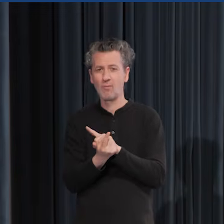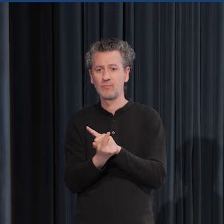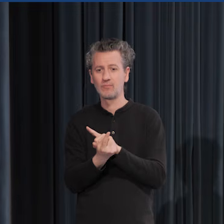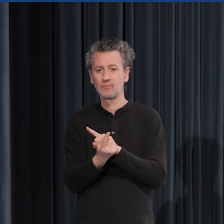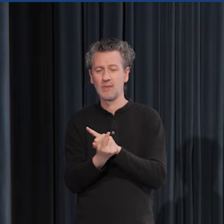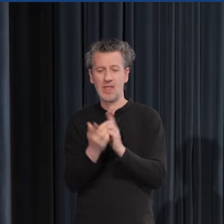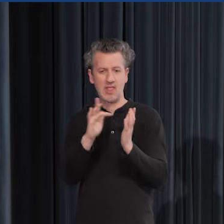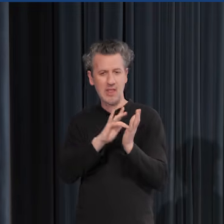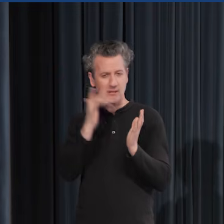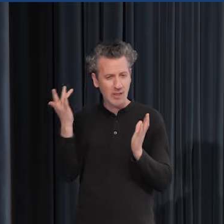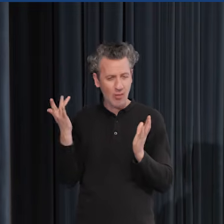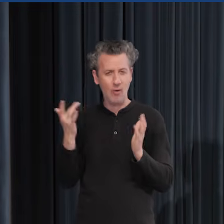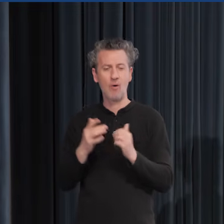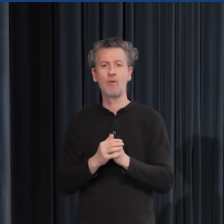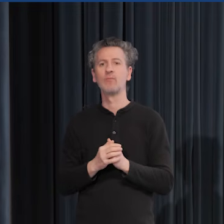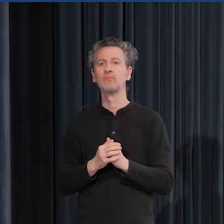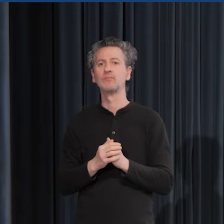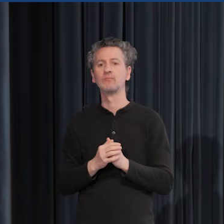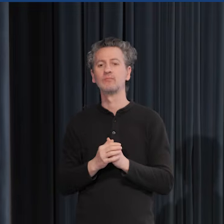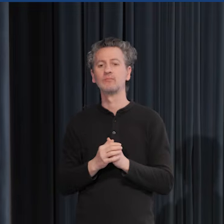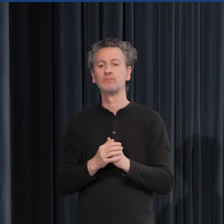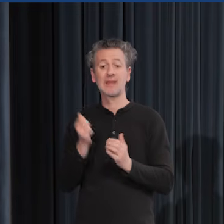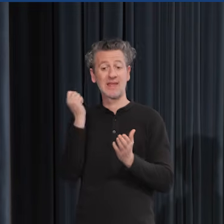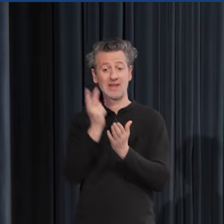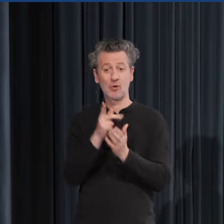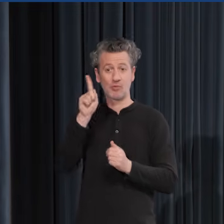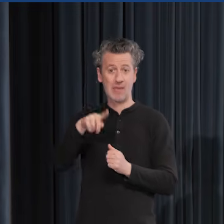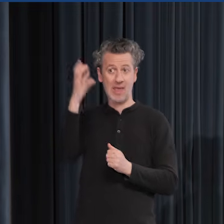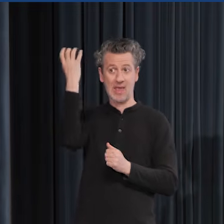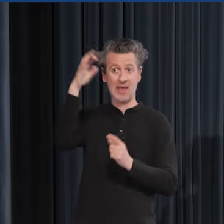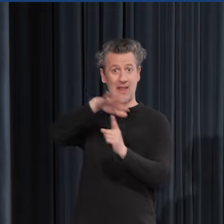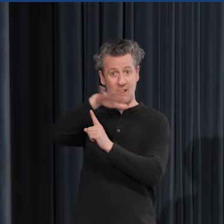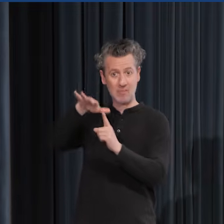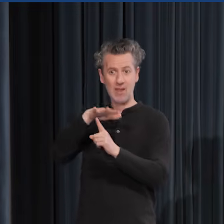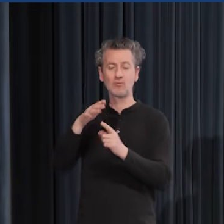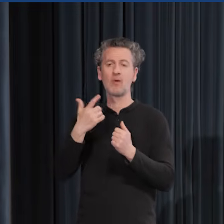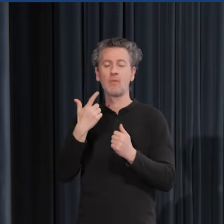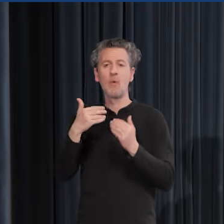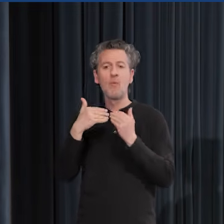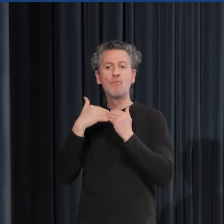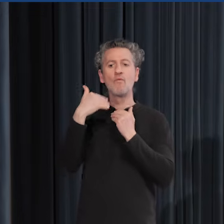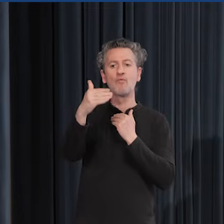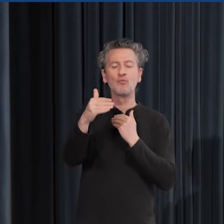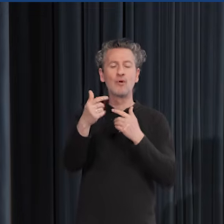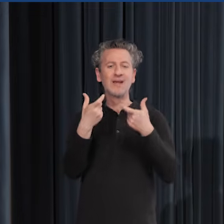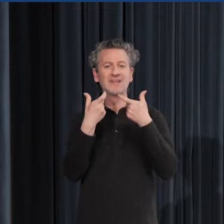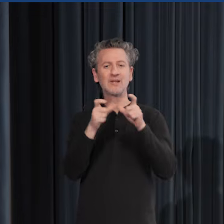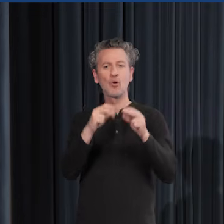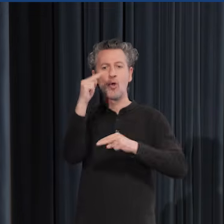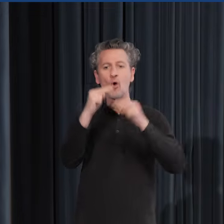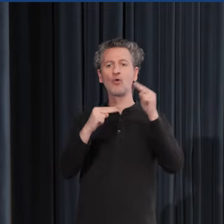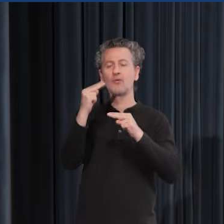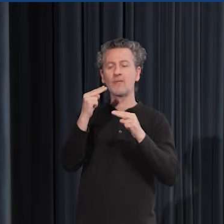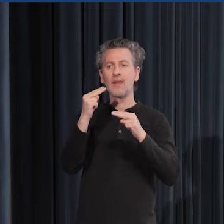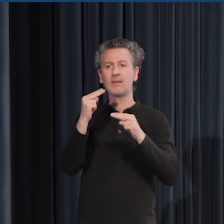de digitalización y reto climático también, y qué podemos esperar del futuro del sector de la construcción